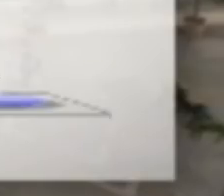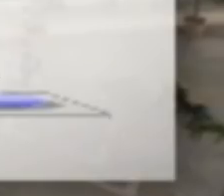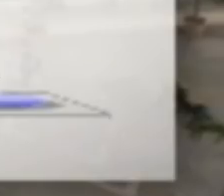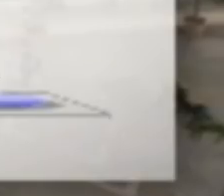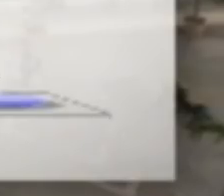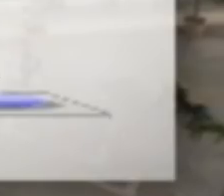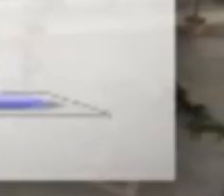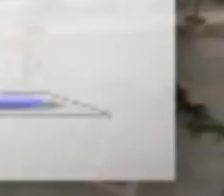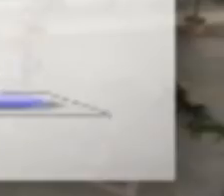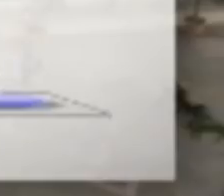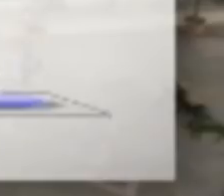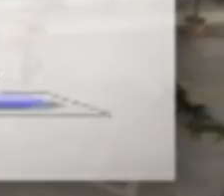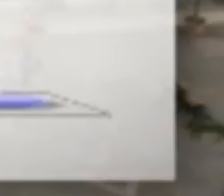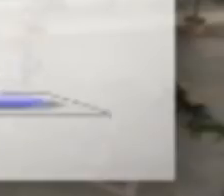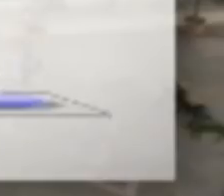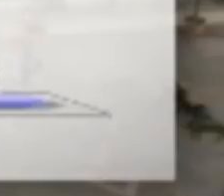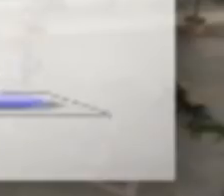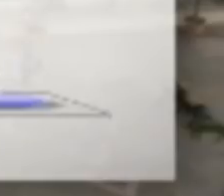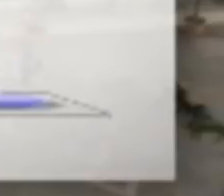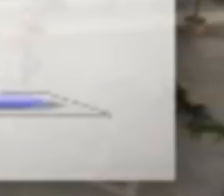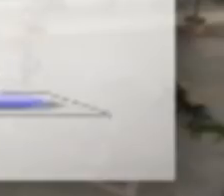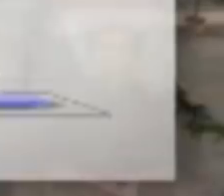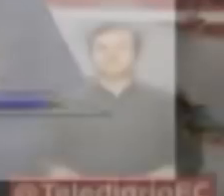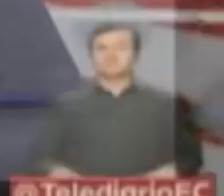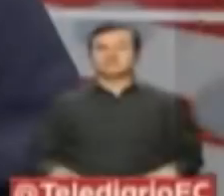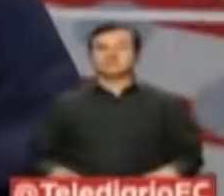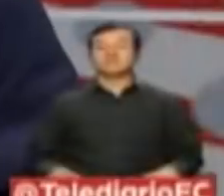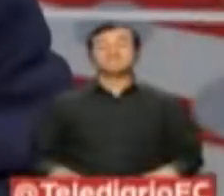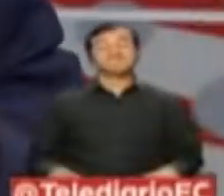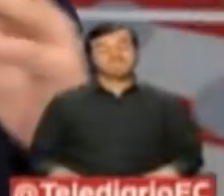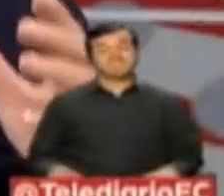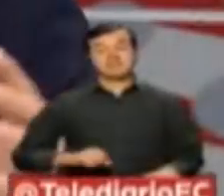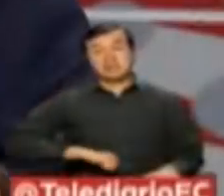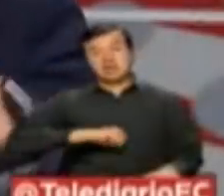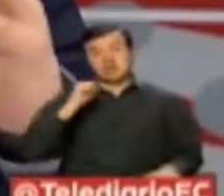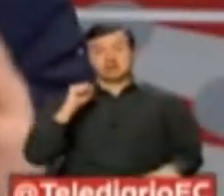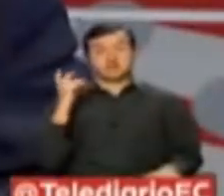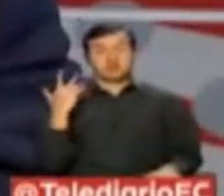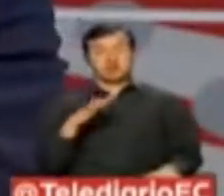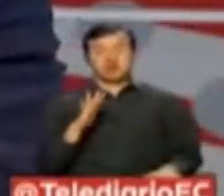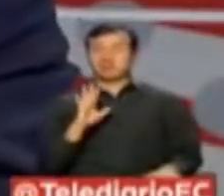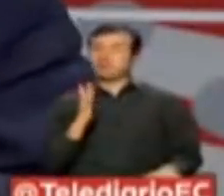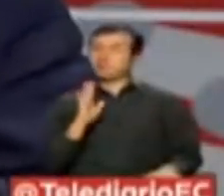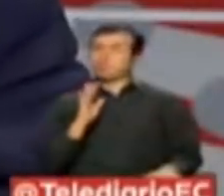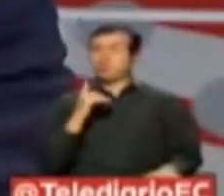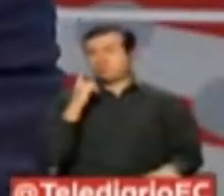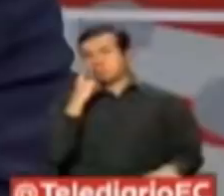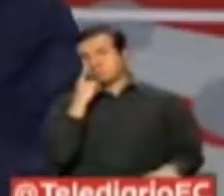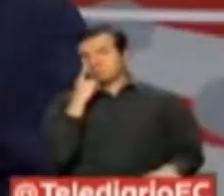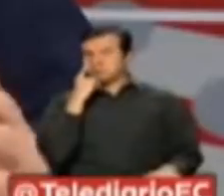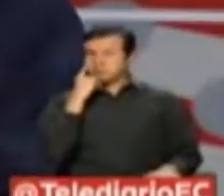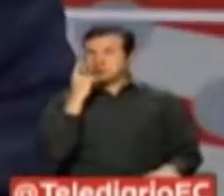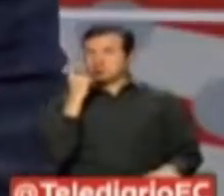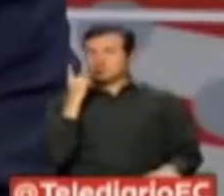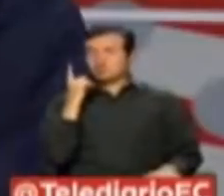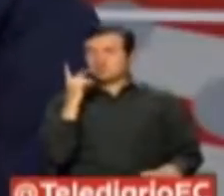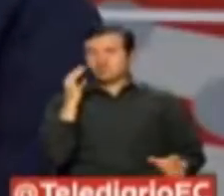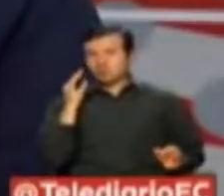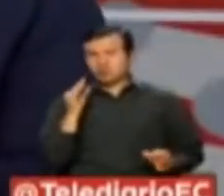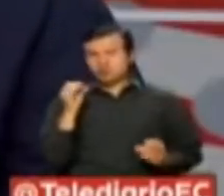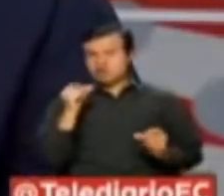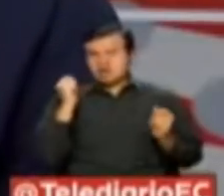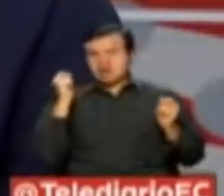esto nos muestra que no necesariamente está ganado no se va a producir una suerte de herencia